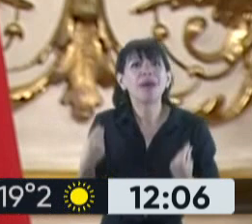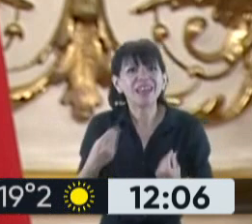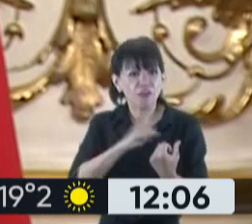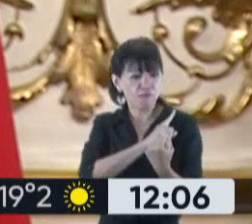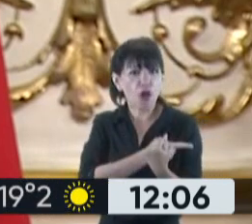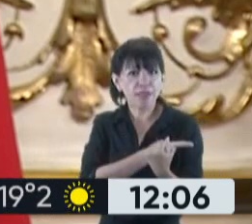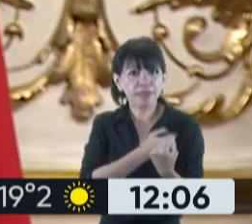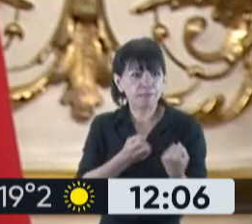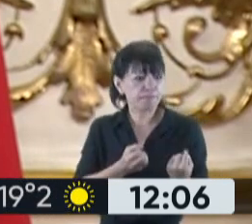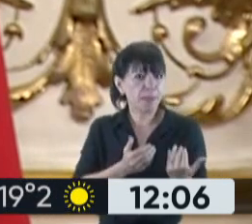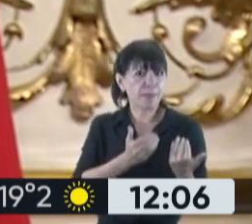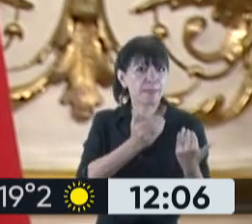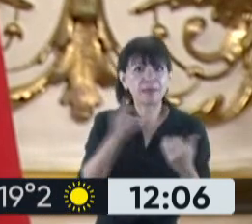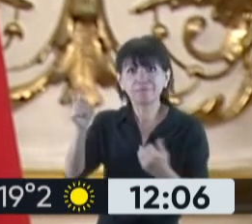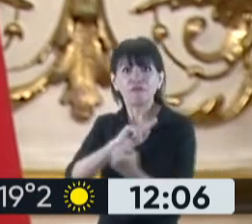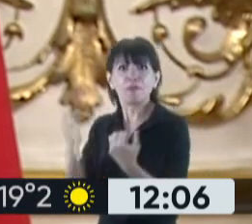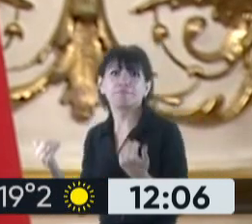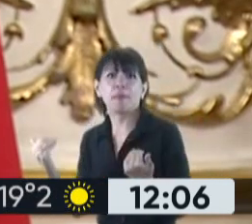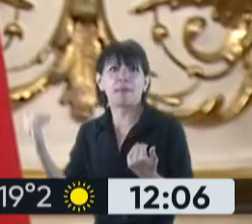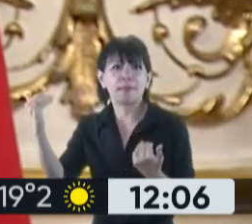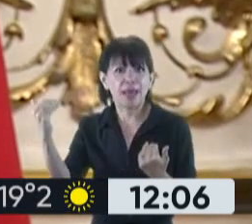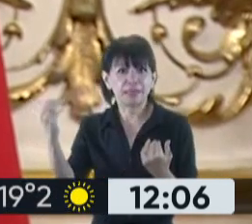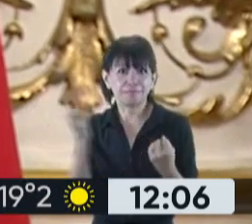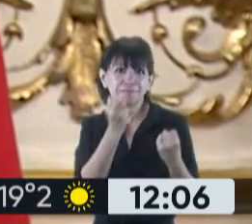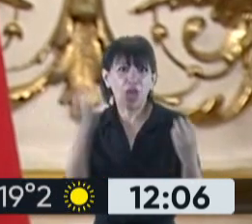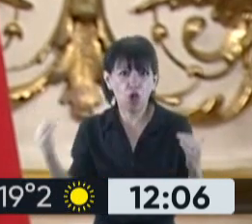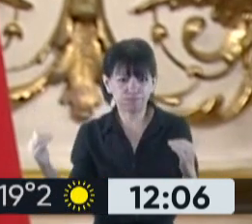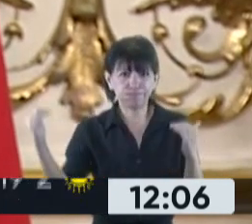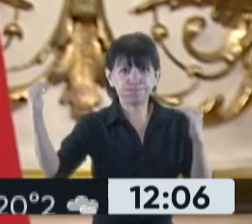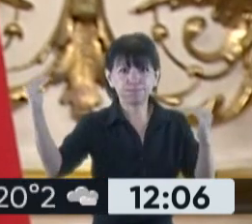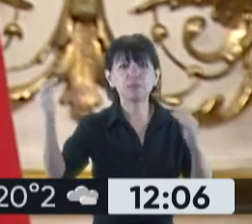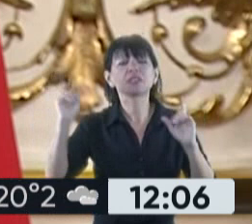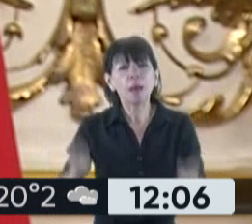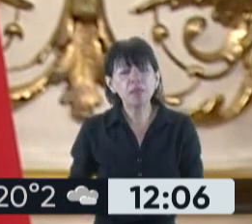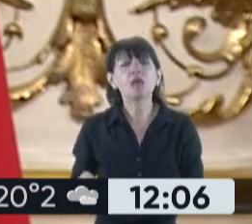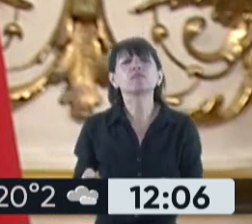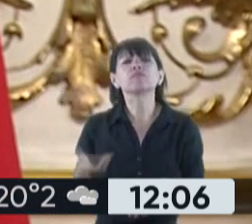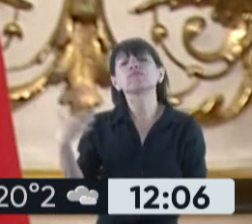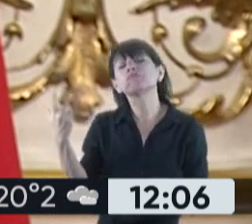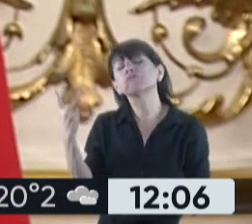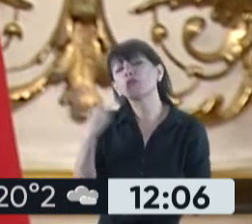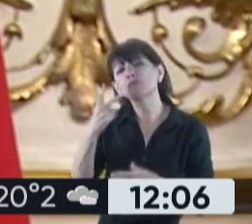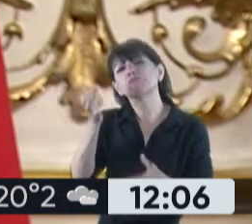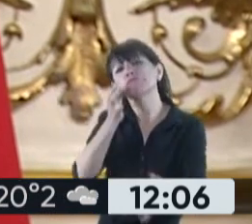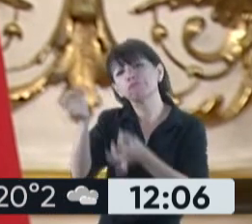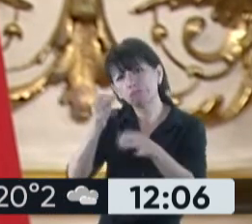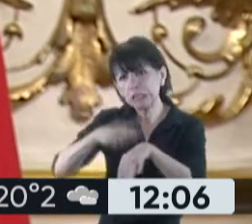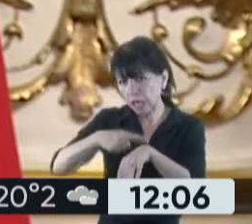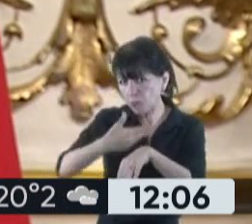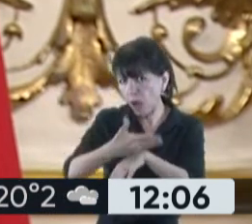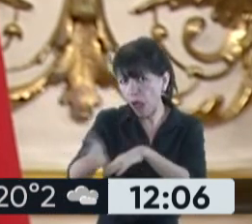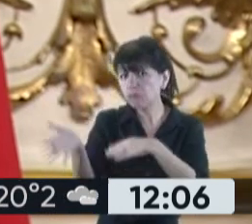fuerzas. Y también dedicamos un tiempo largo a charlar sobre el acuerdo